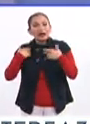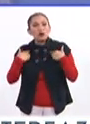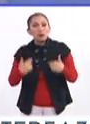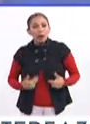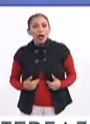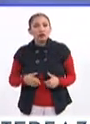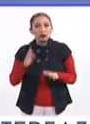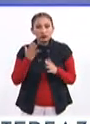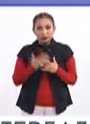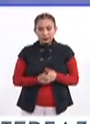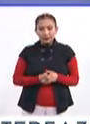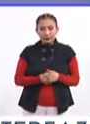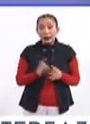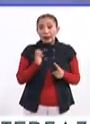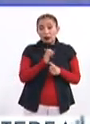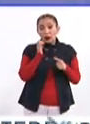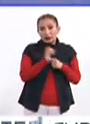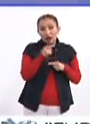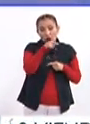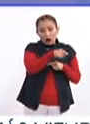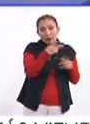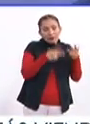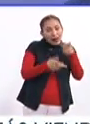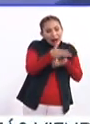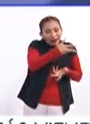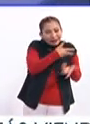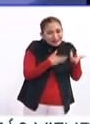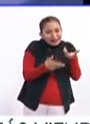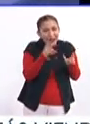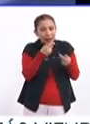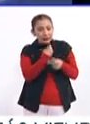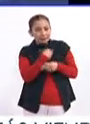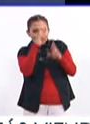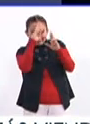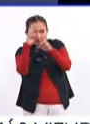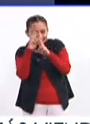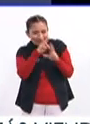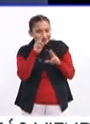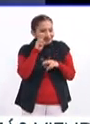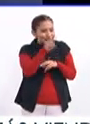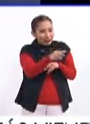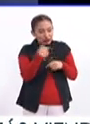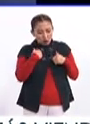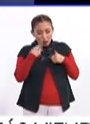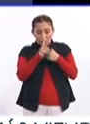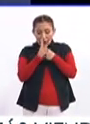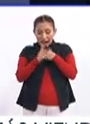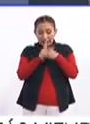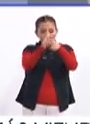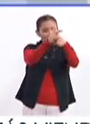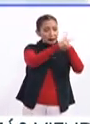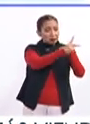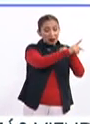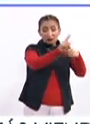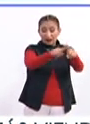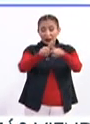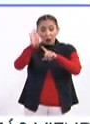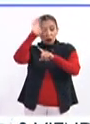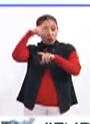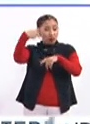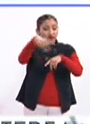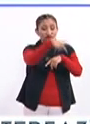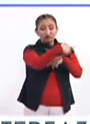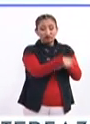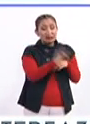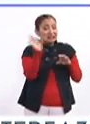sociedad como la conocemos ahora. Entonces, precisamente a través del diálogo, la tolerancia, identificar que pues, somos países diversos y con culturas